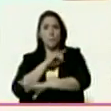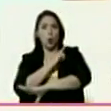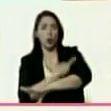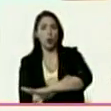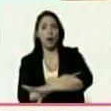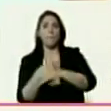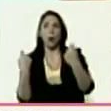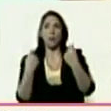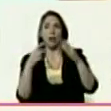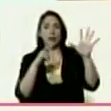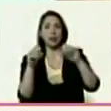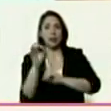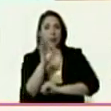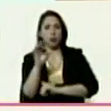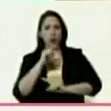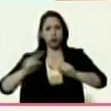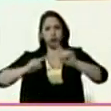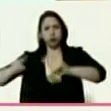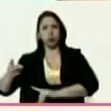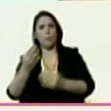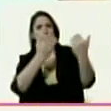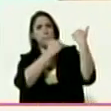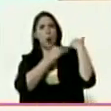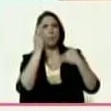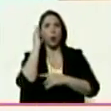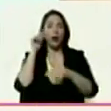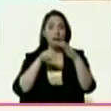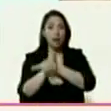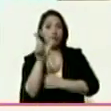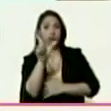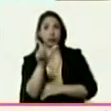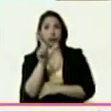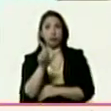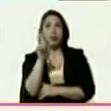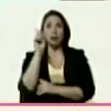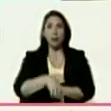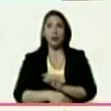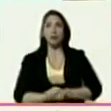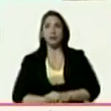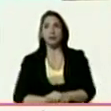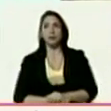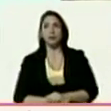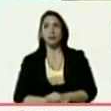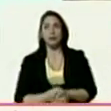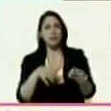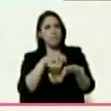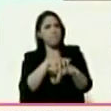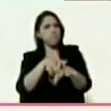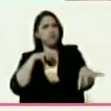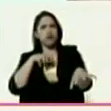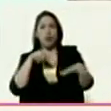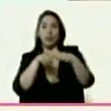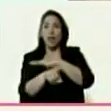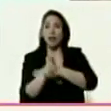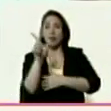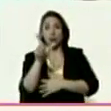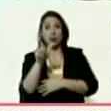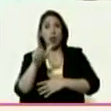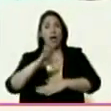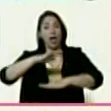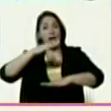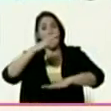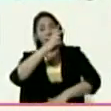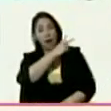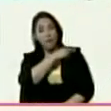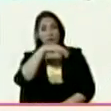el 70% está dirigida por mujeres. Dentro del Partido Socialista Unido de Venezuela, la gran mayoría de jefes de calle, de VH,